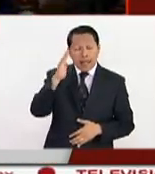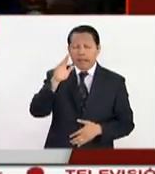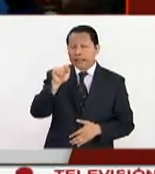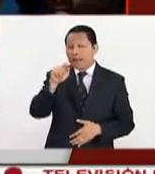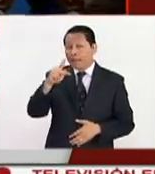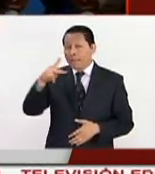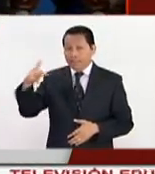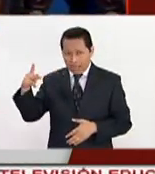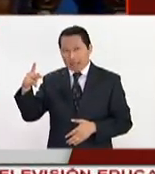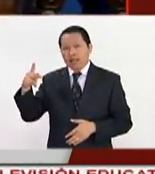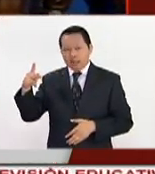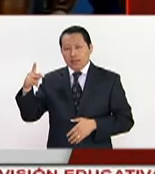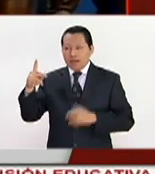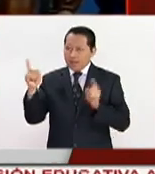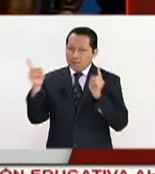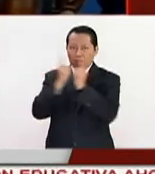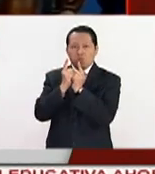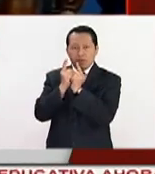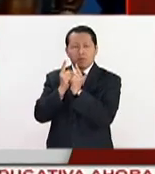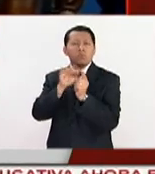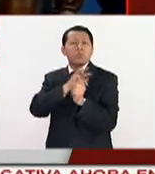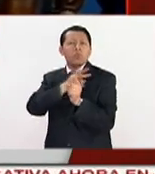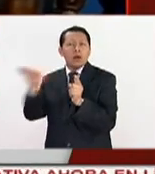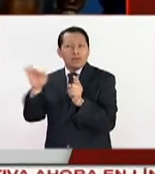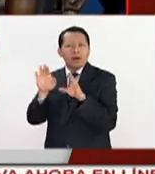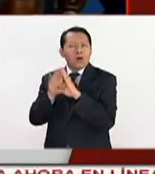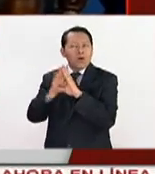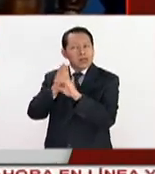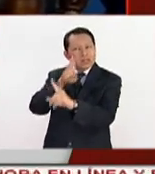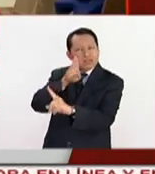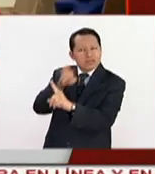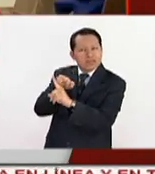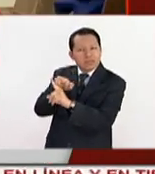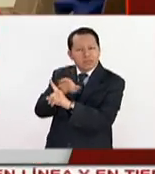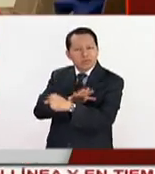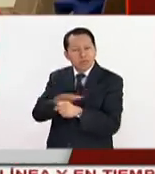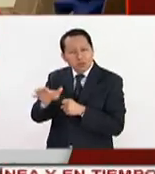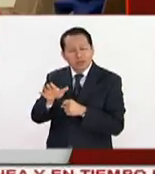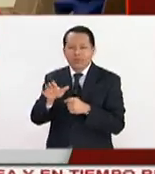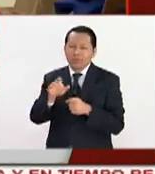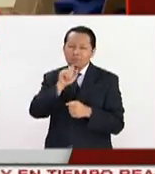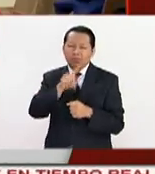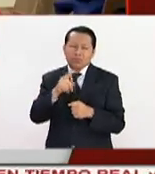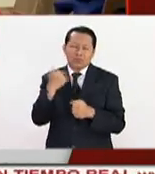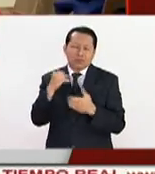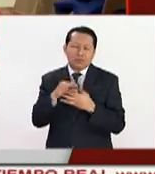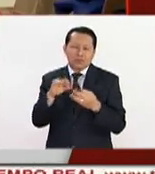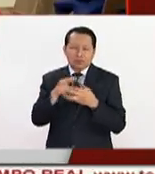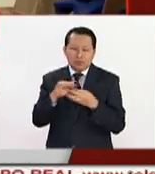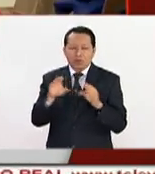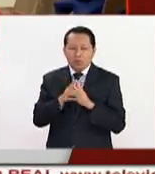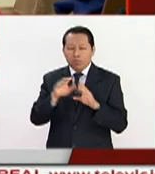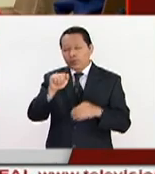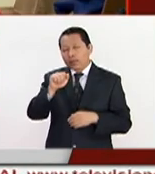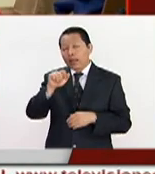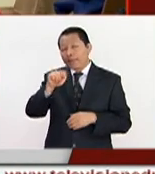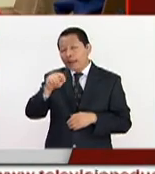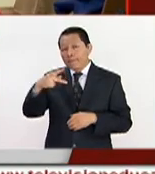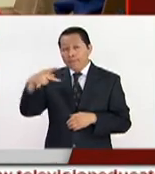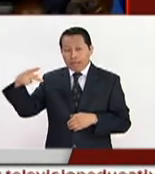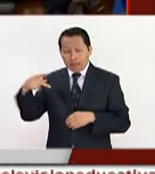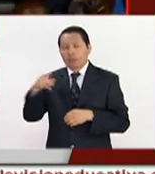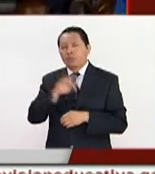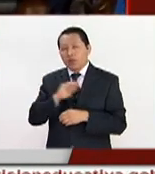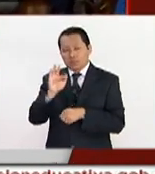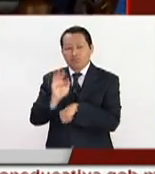para analizar hacia dónde va orientado este esfuerzo del que ya comentábamos, de recuperación del TPP y que pareciera